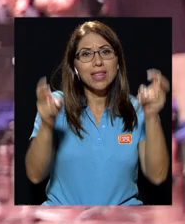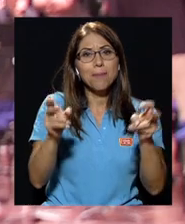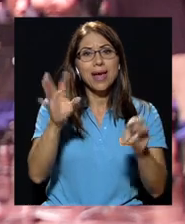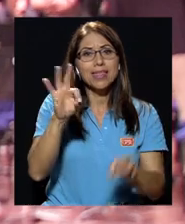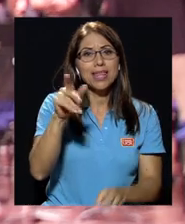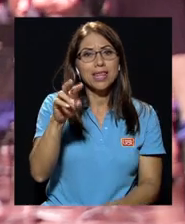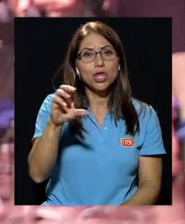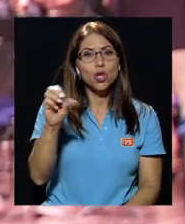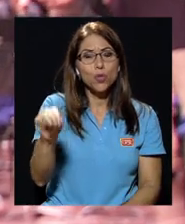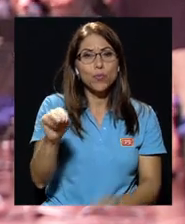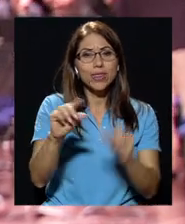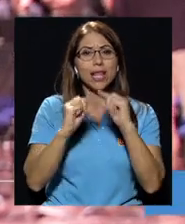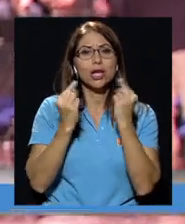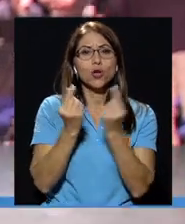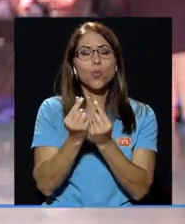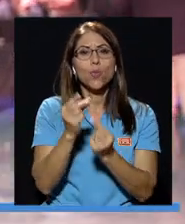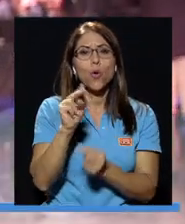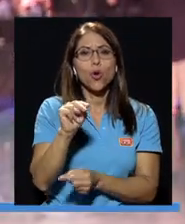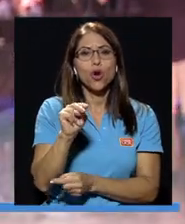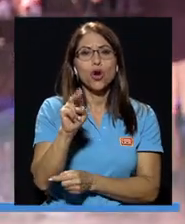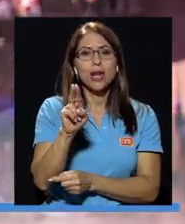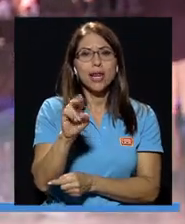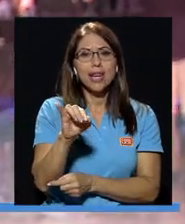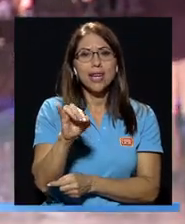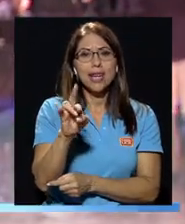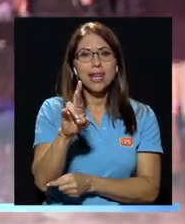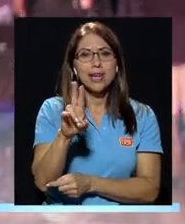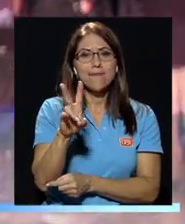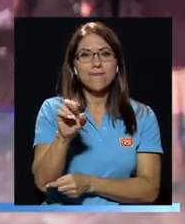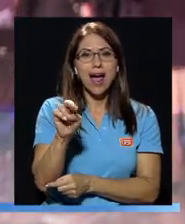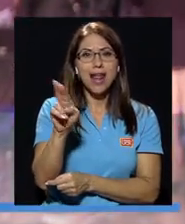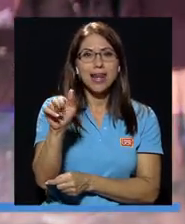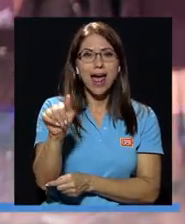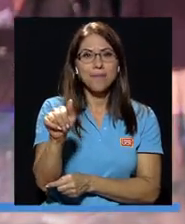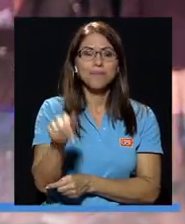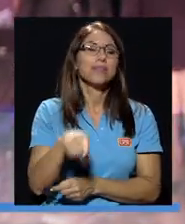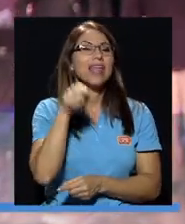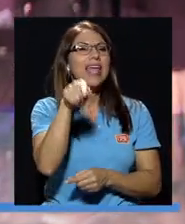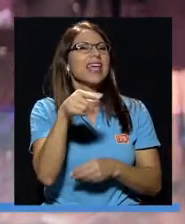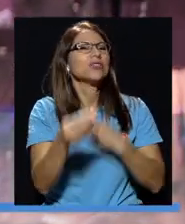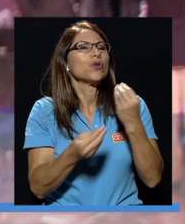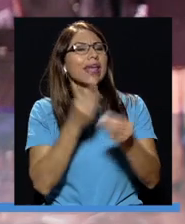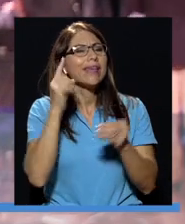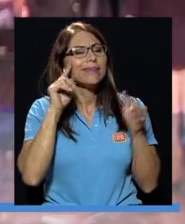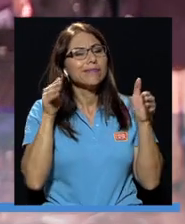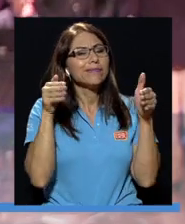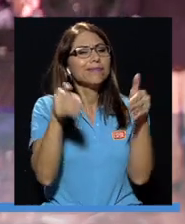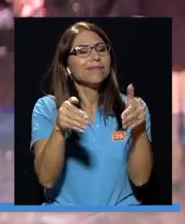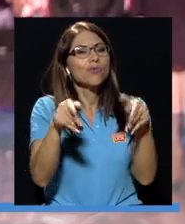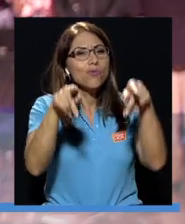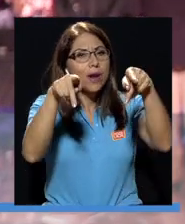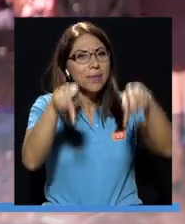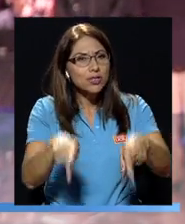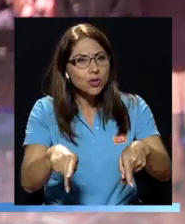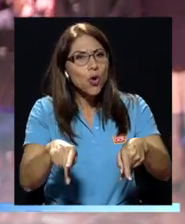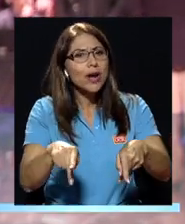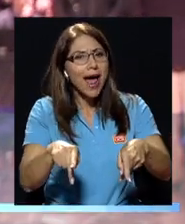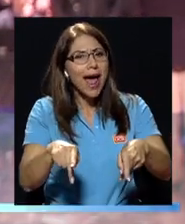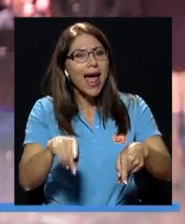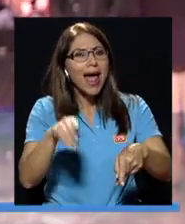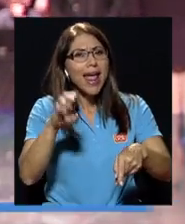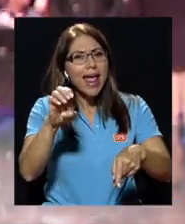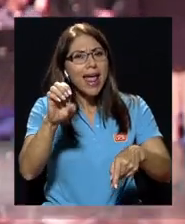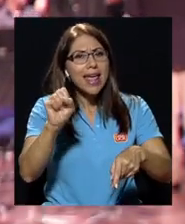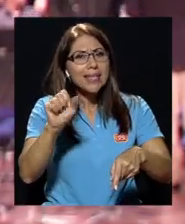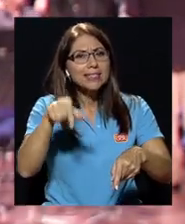obra se ubica más o menos en el sentimiento de una persona esquizofrénica después de